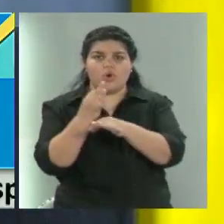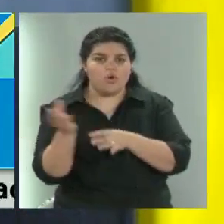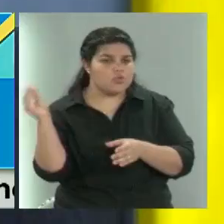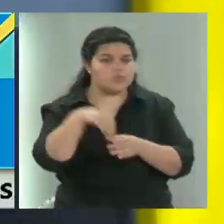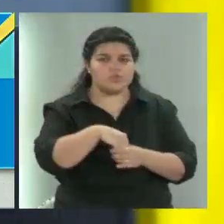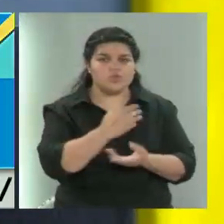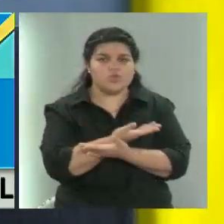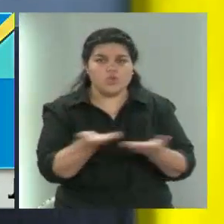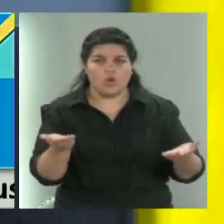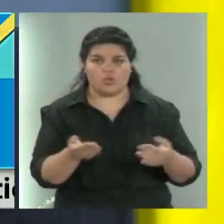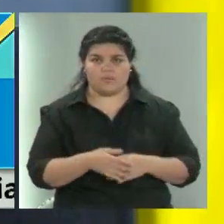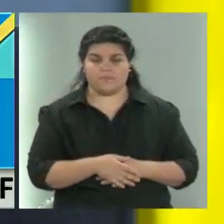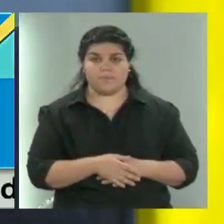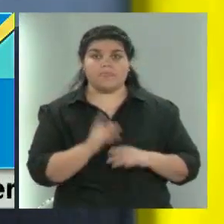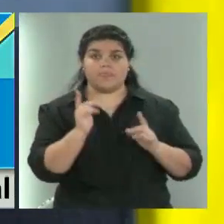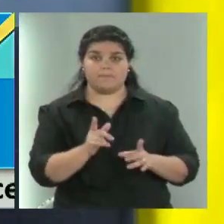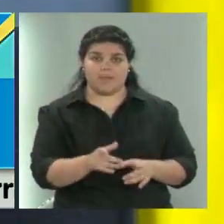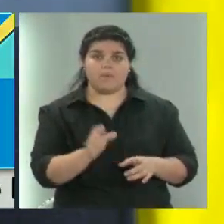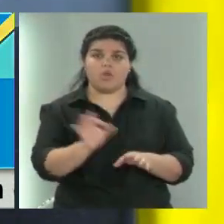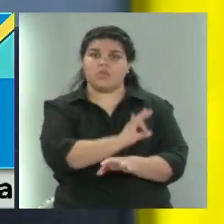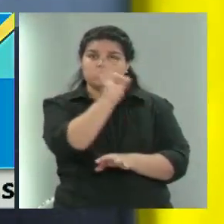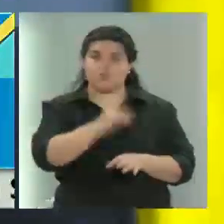diseño curricular empezó a funcionar